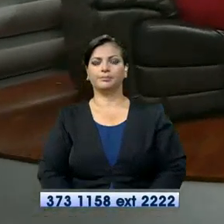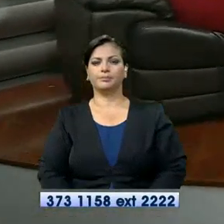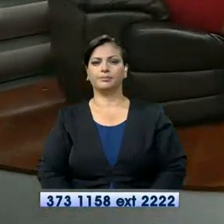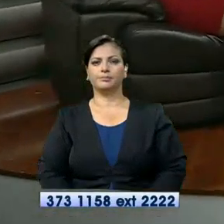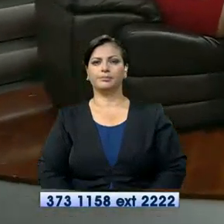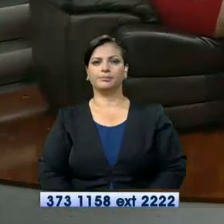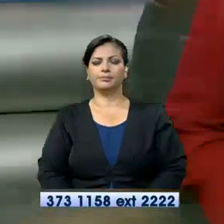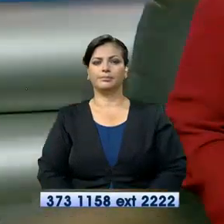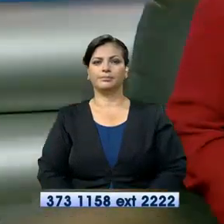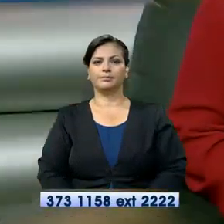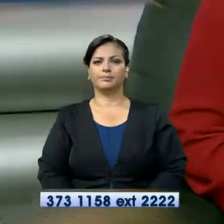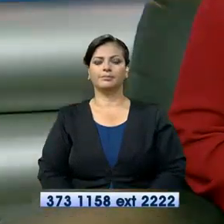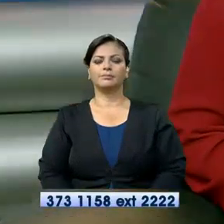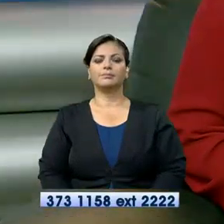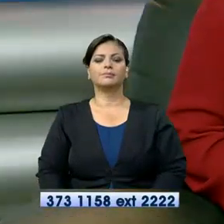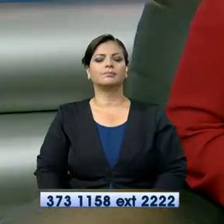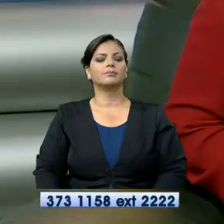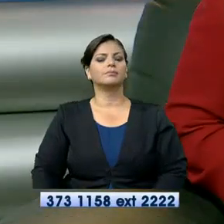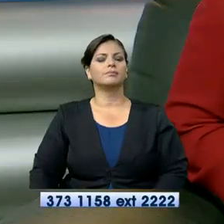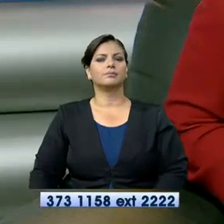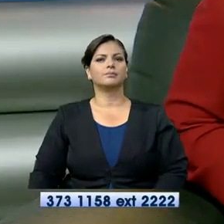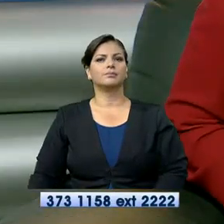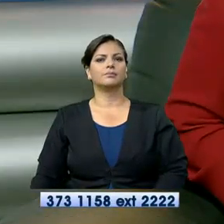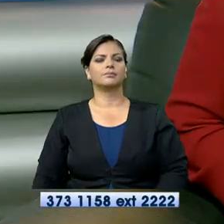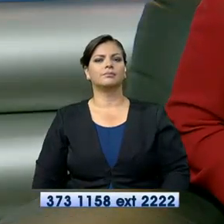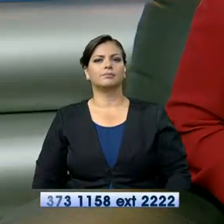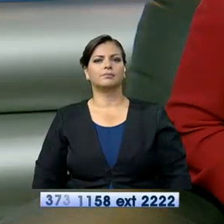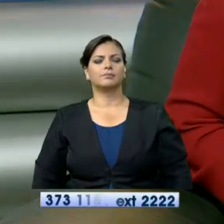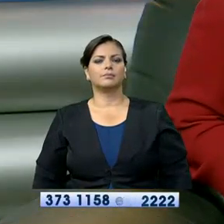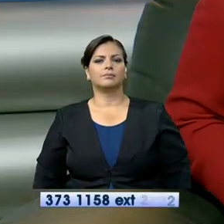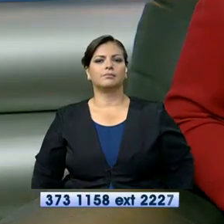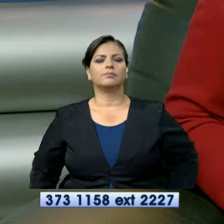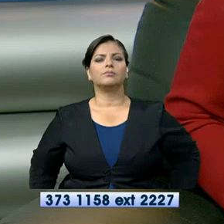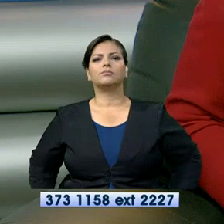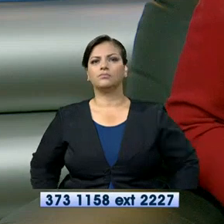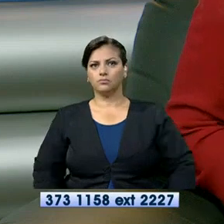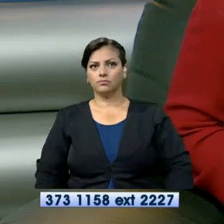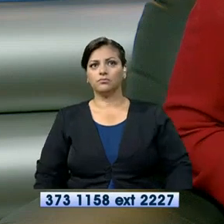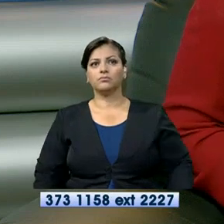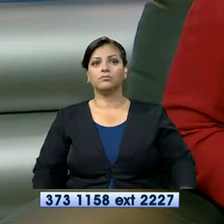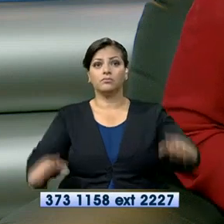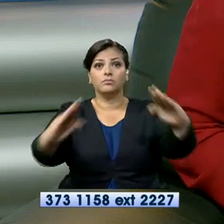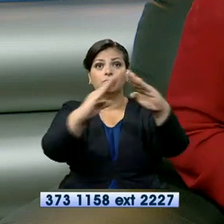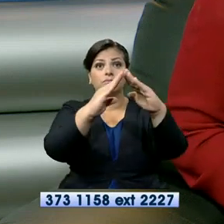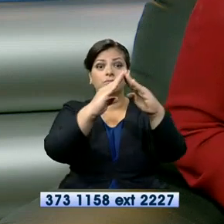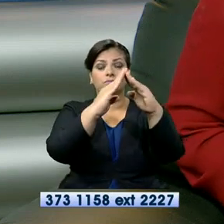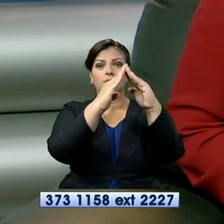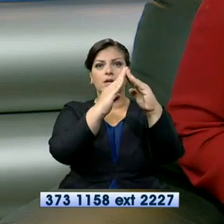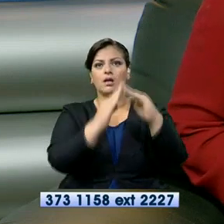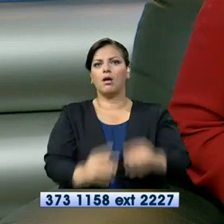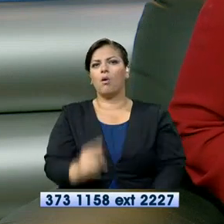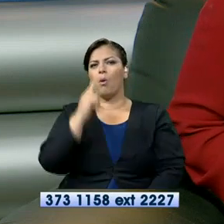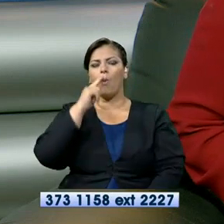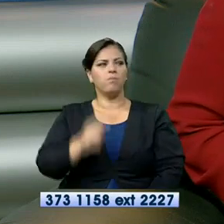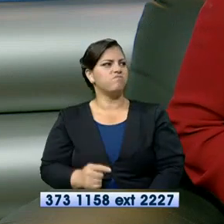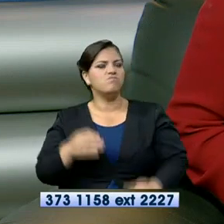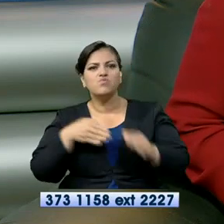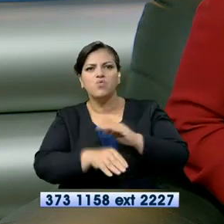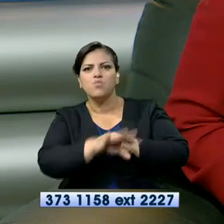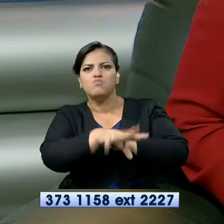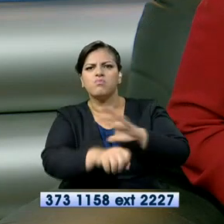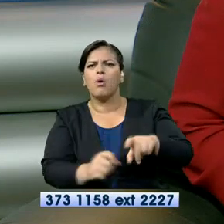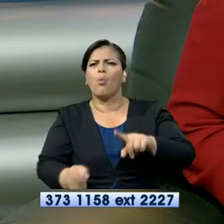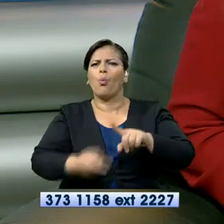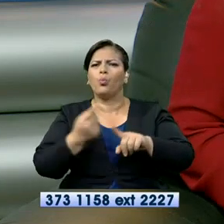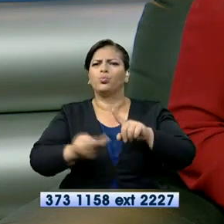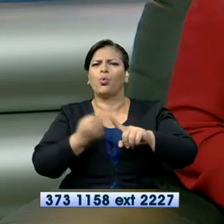Delincuentes habrían ingresado hasta un domicilio por tres ocasiones, logrando sustraerse las pertenencias y el dinero de la propietaria en